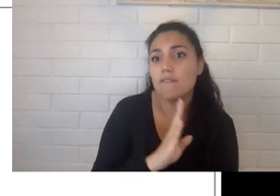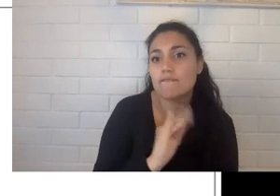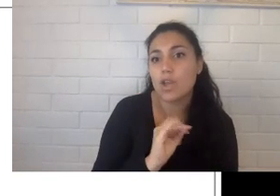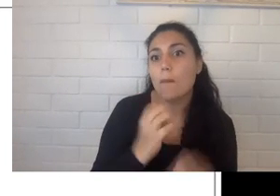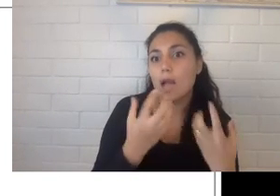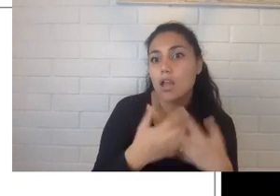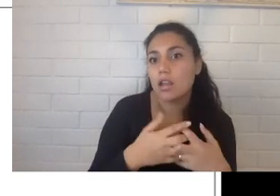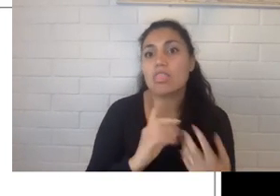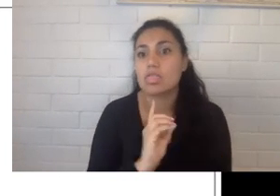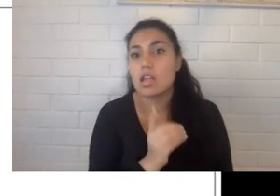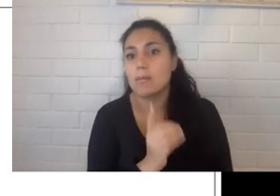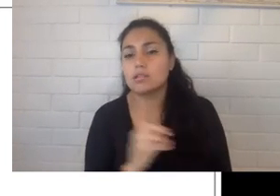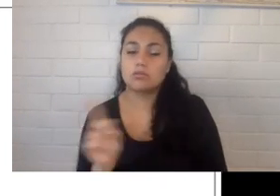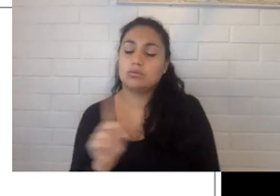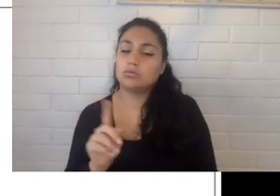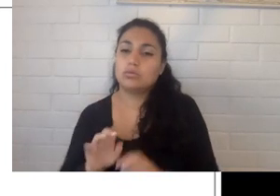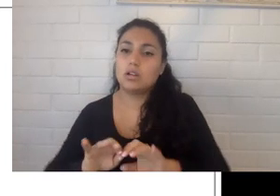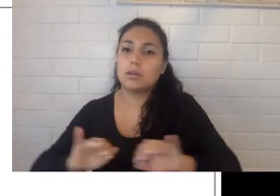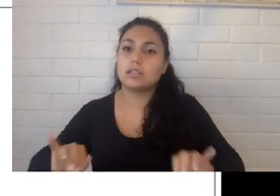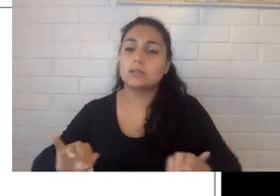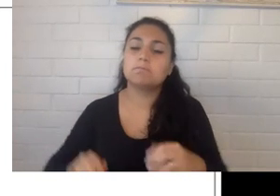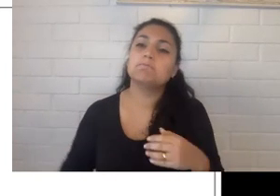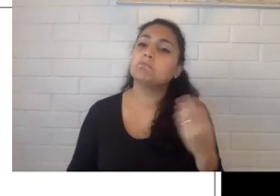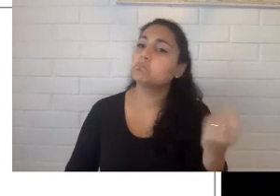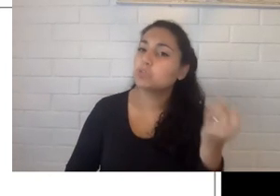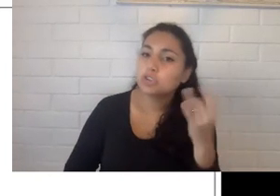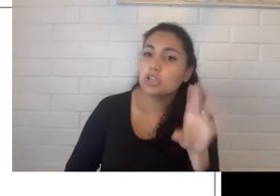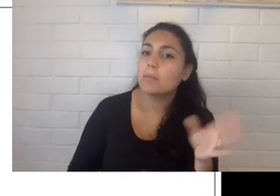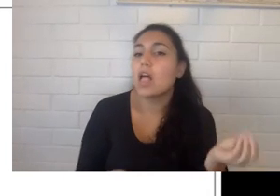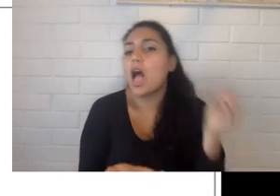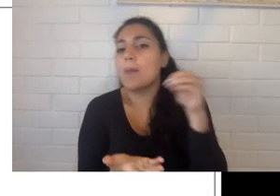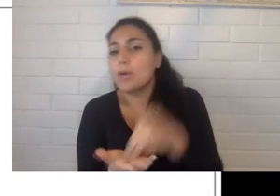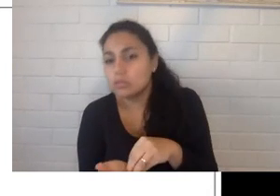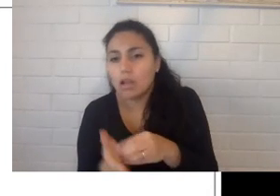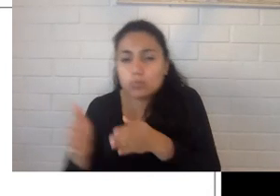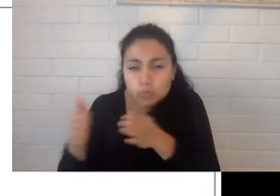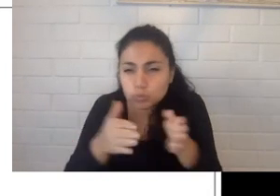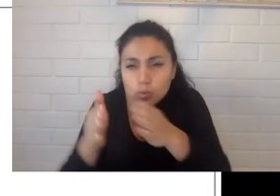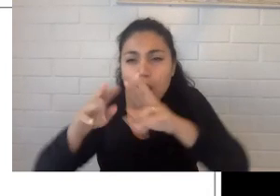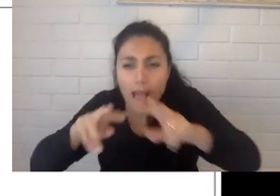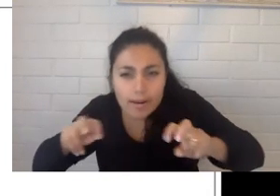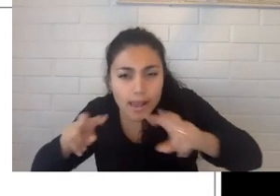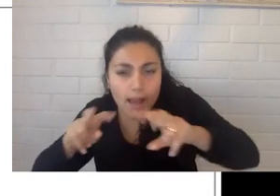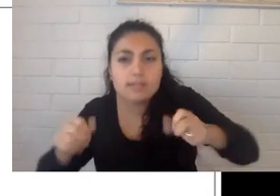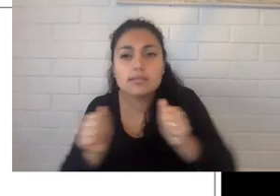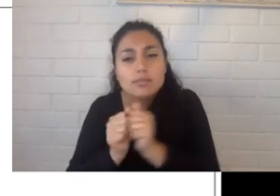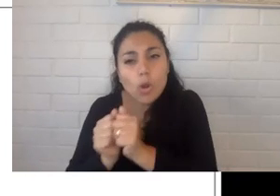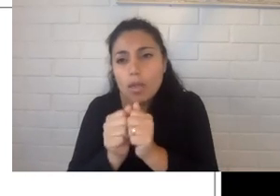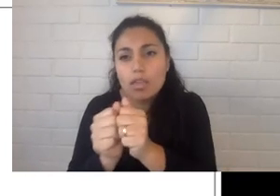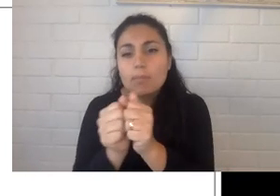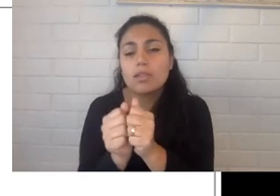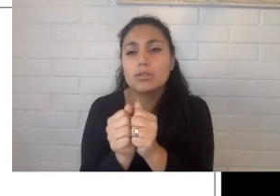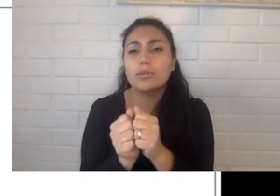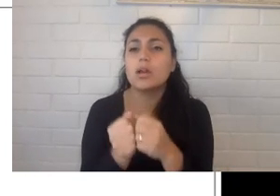más bien la biomecánica nos va a aportar una ruta, una evaluación, un análisis, un acompañamiento